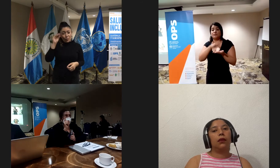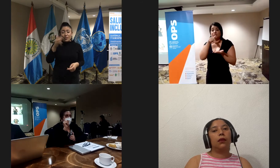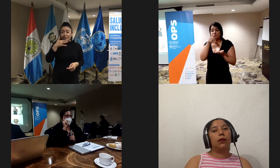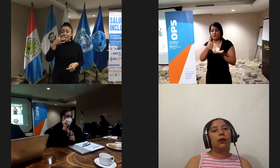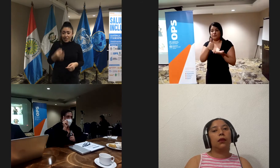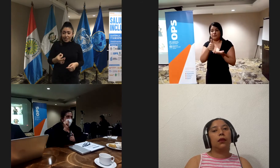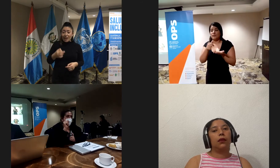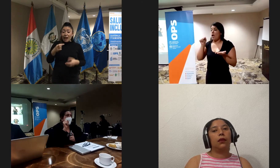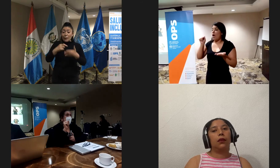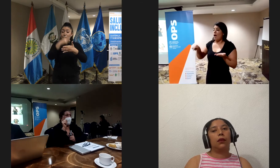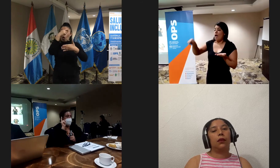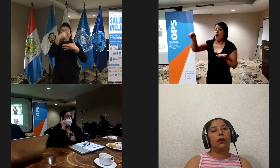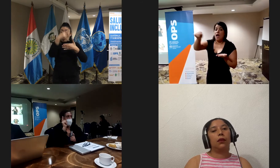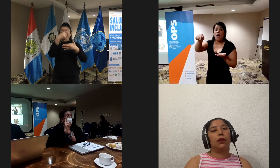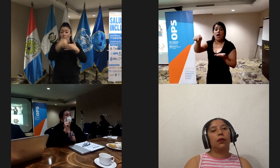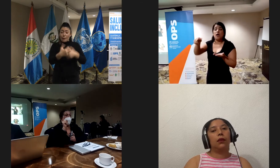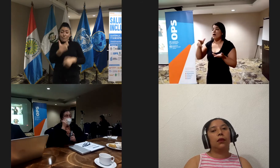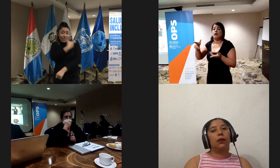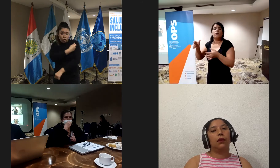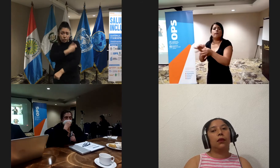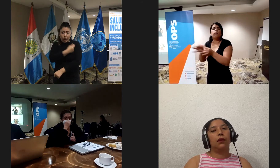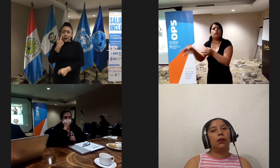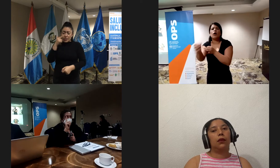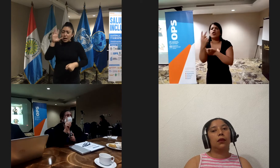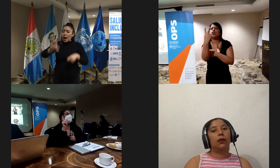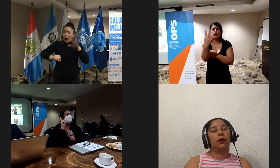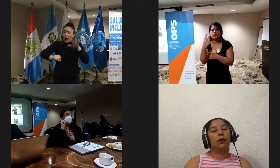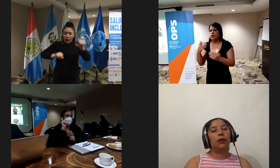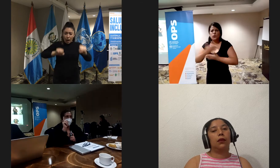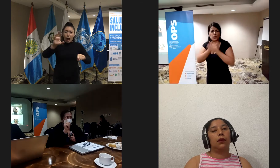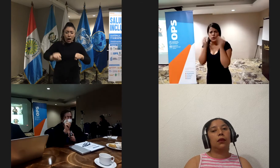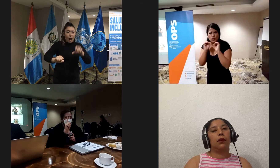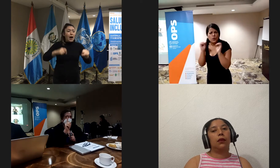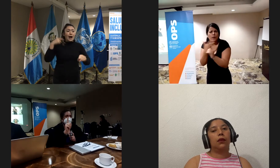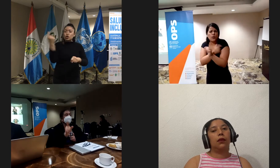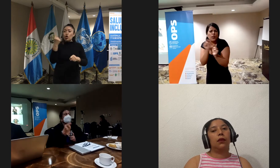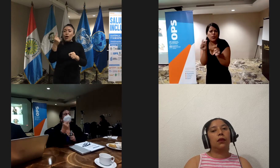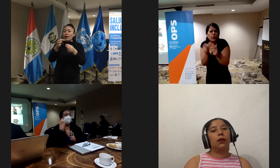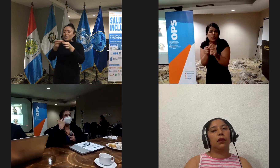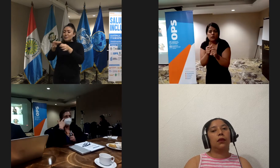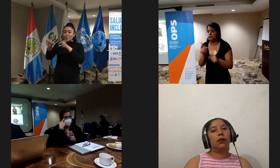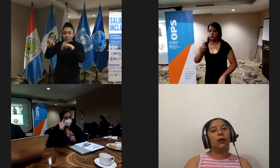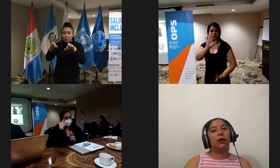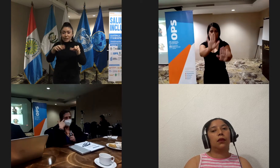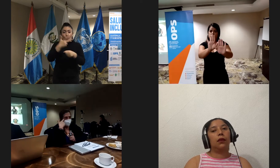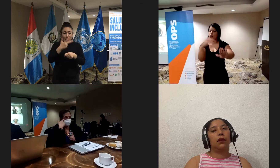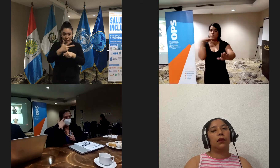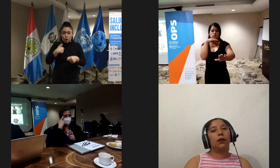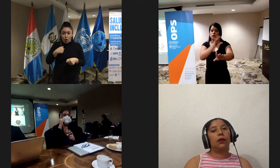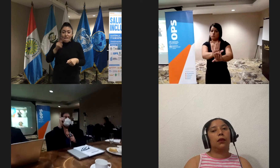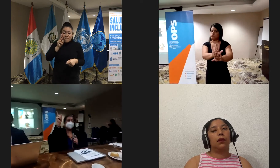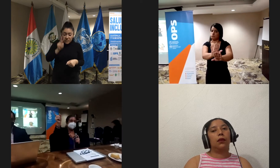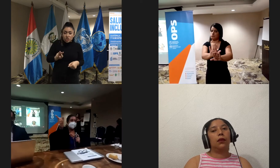de vacunación ha dotado a toda la población de Guatemala. Yo he visto con estos